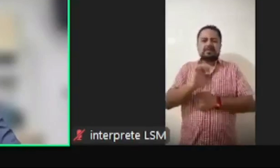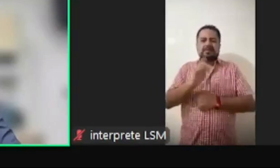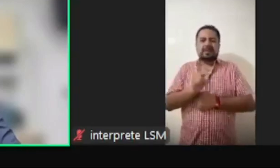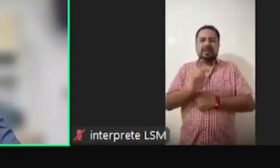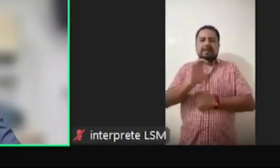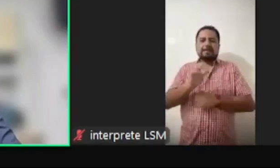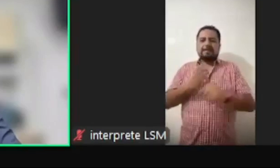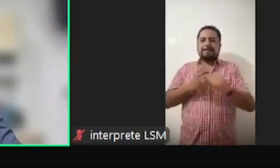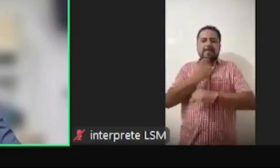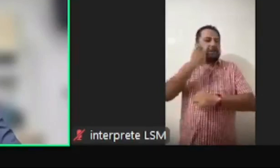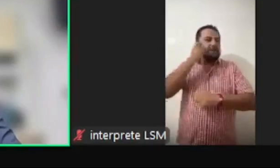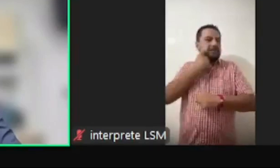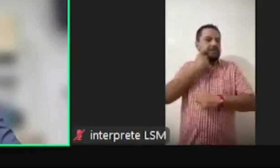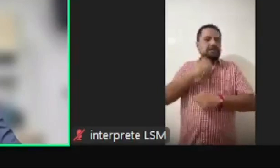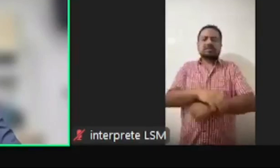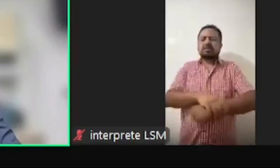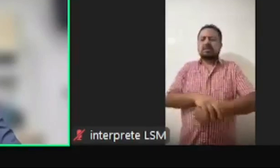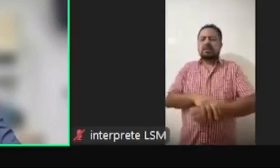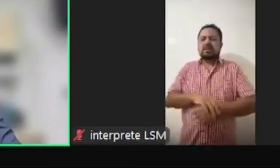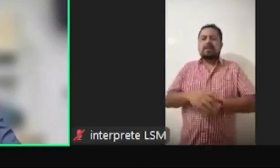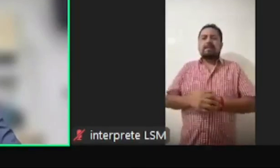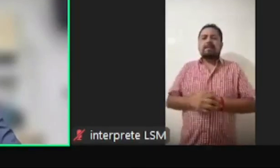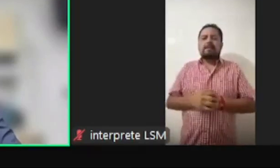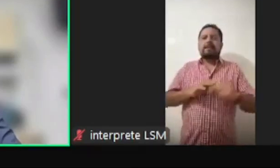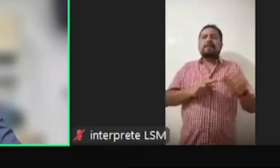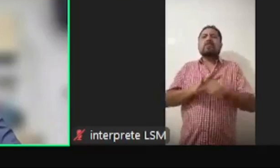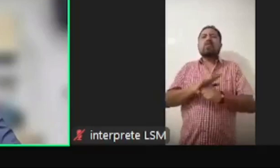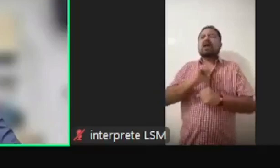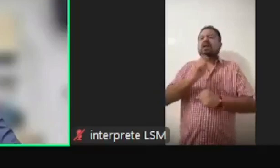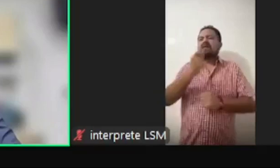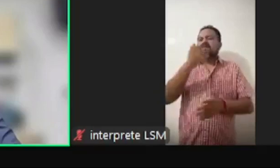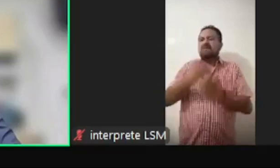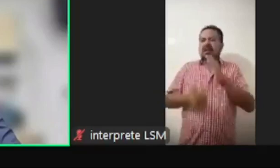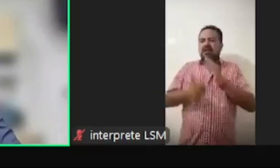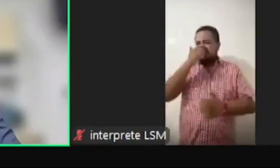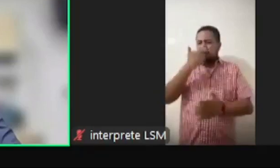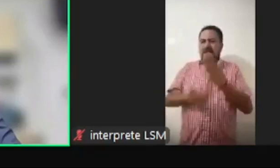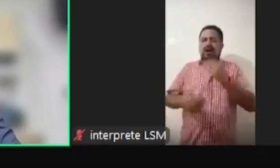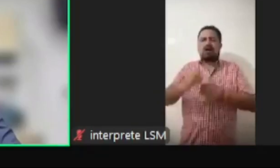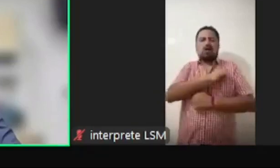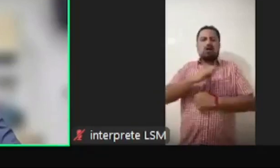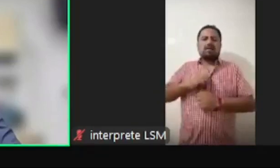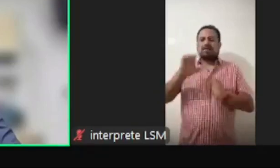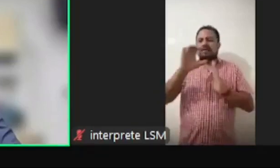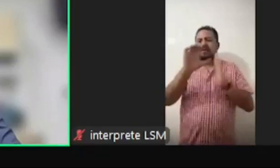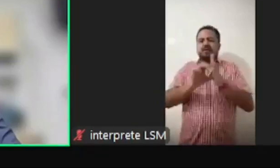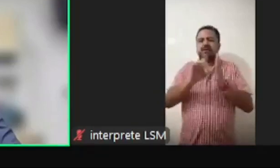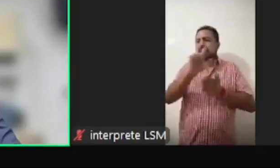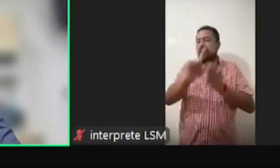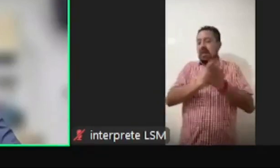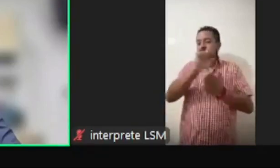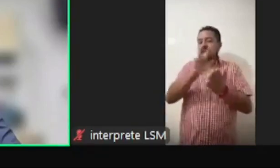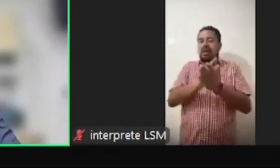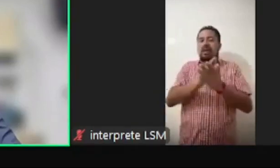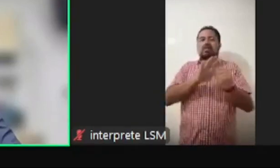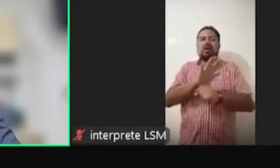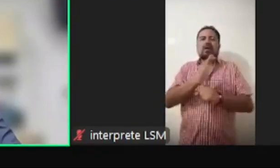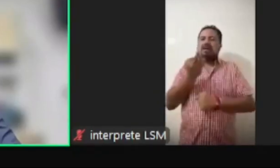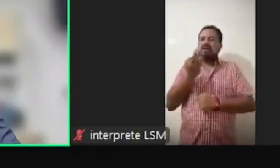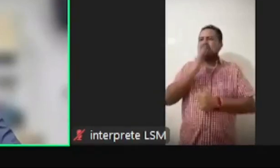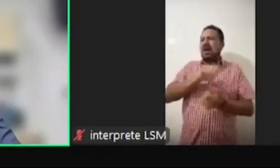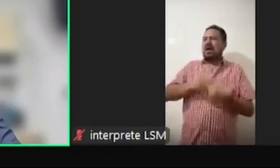Participación Ciudadana del Estado de Guerrero por el presunto incumplimiento de las obligaciones constitucionales y legales por presuntos actos anticipados